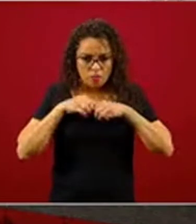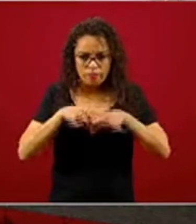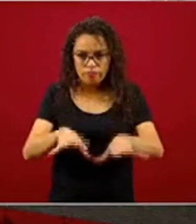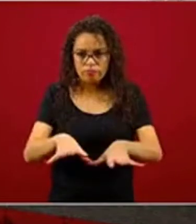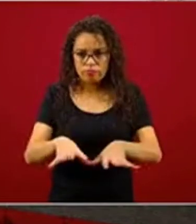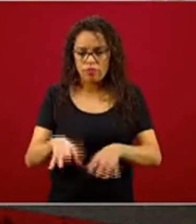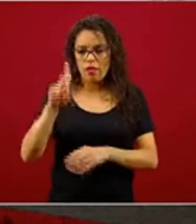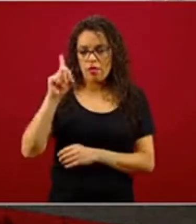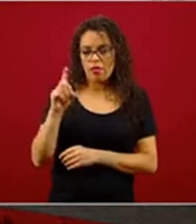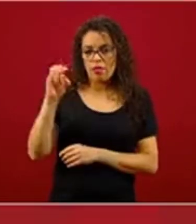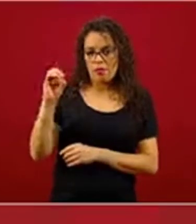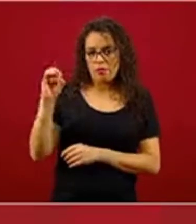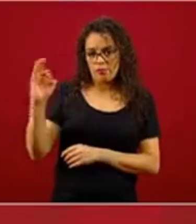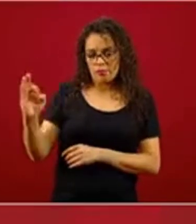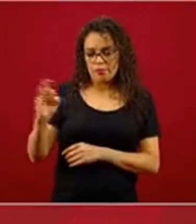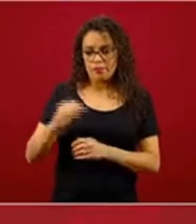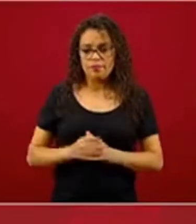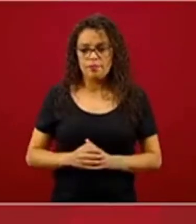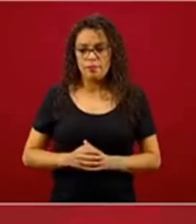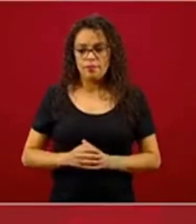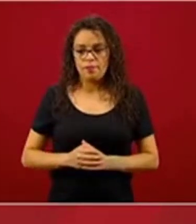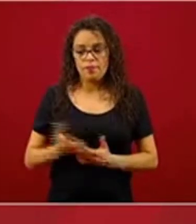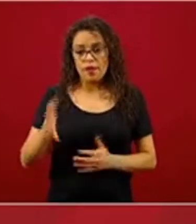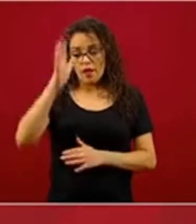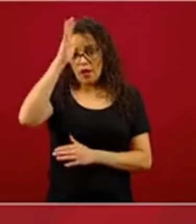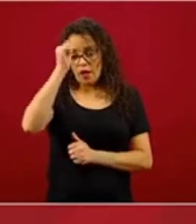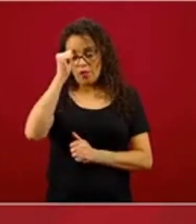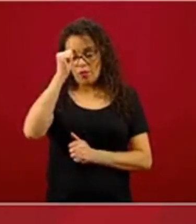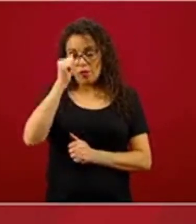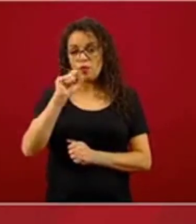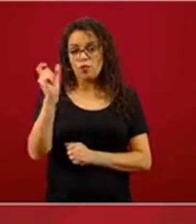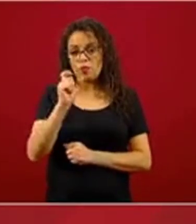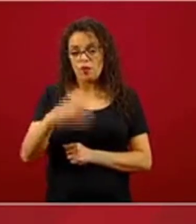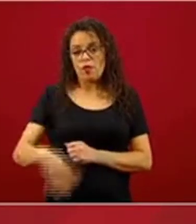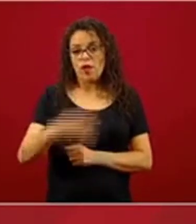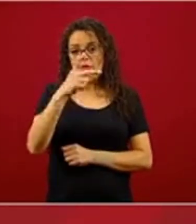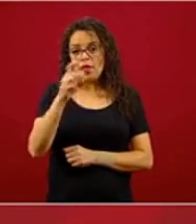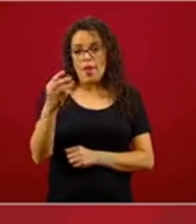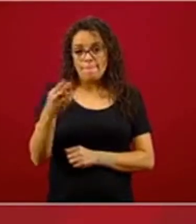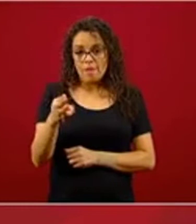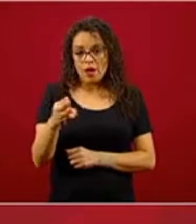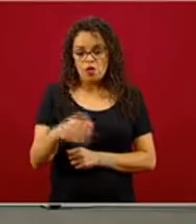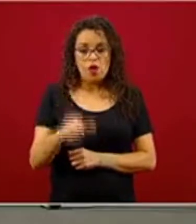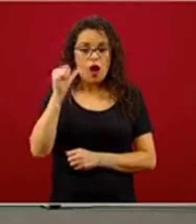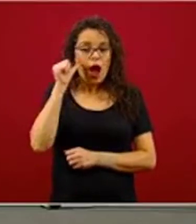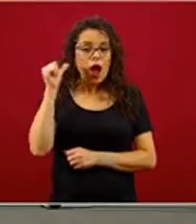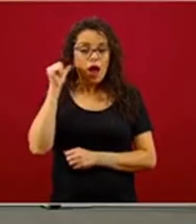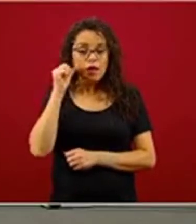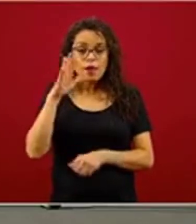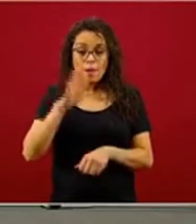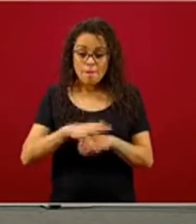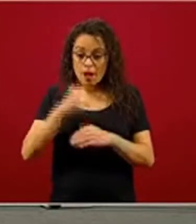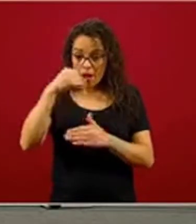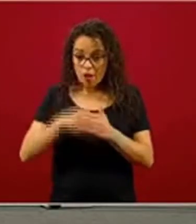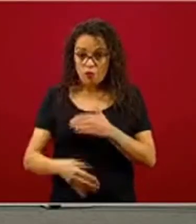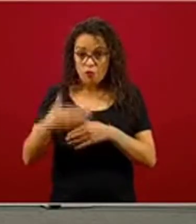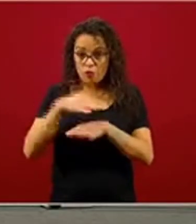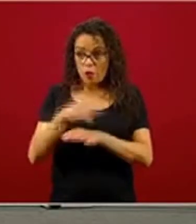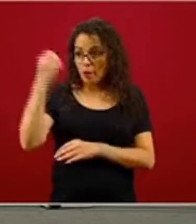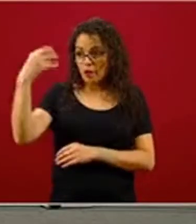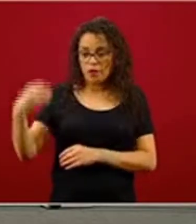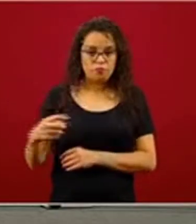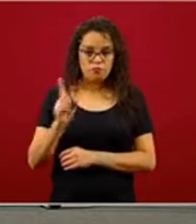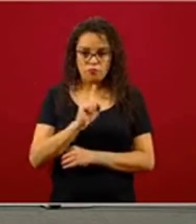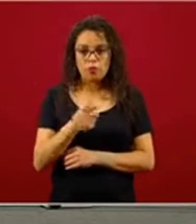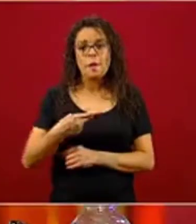Diario Oficial, en el acuerdo secretarial del 14 de mayo. Ayer no entramos en detalles sobre el semáforo. Sin embargo, la pregunta